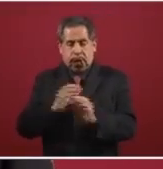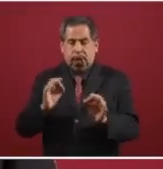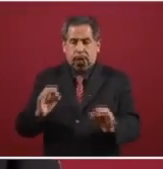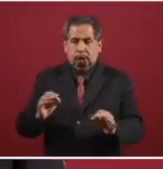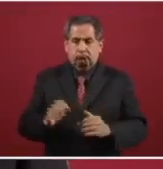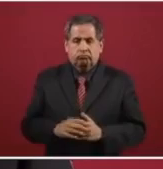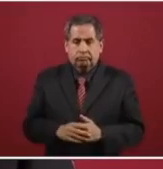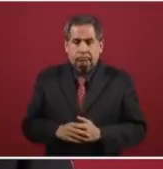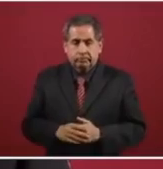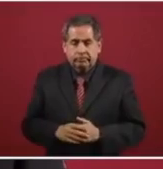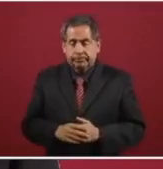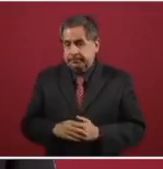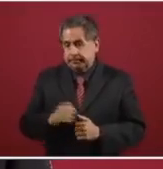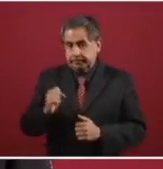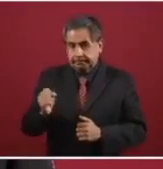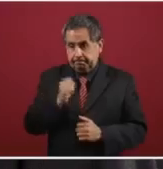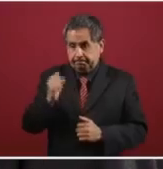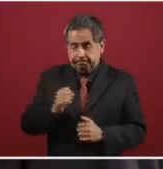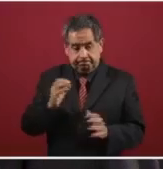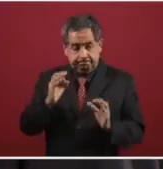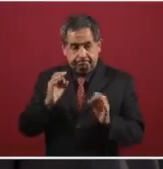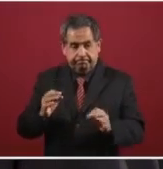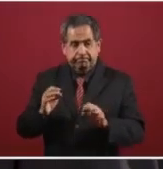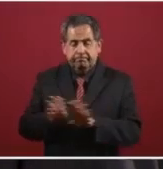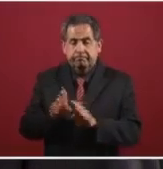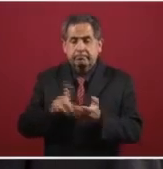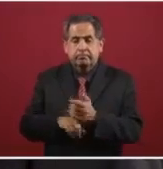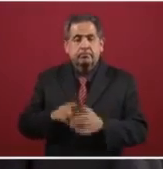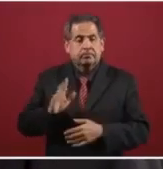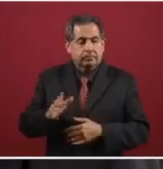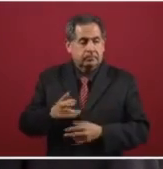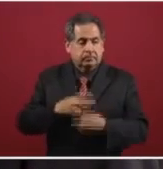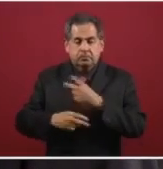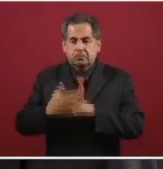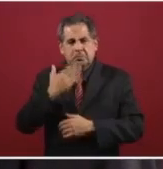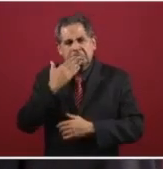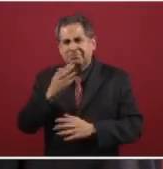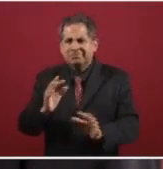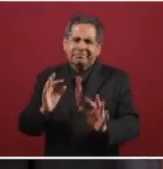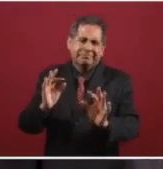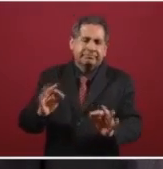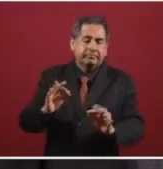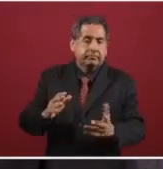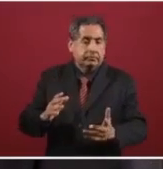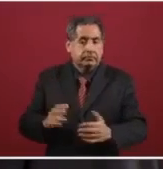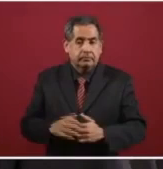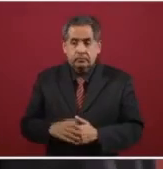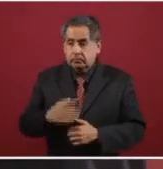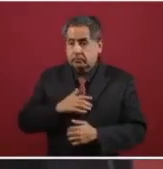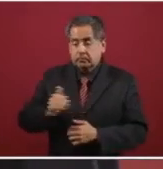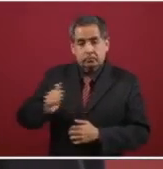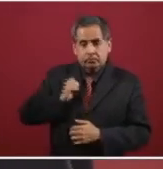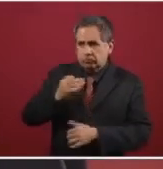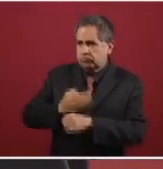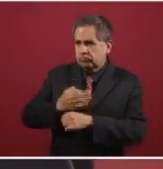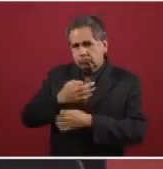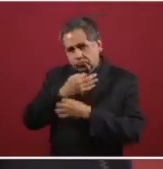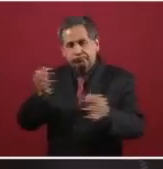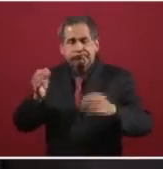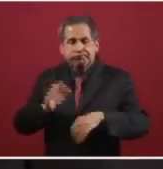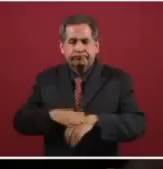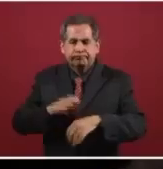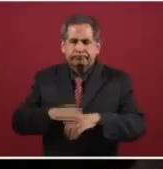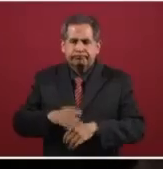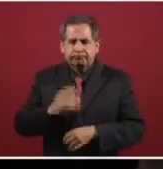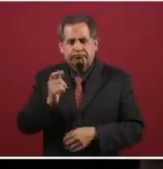fueron víctimas de una campaña de desprestigio para imponer la reforma educativa. Yo quiero aprovechar para